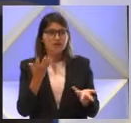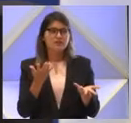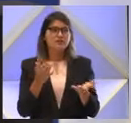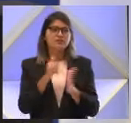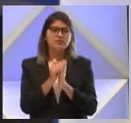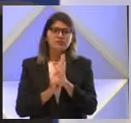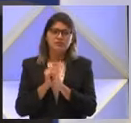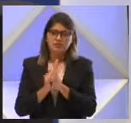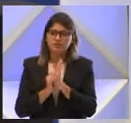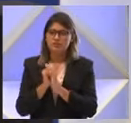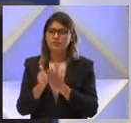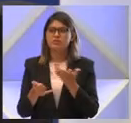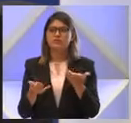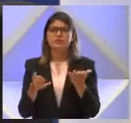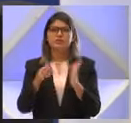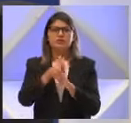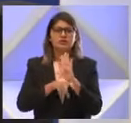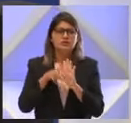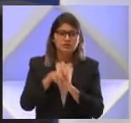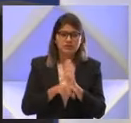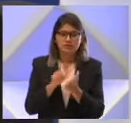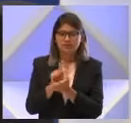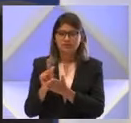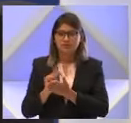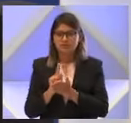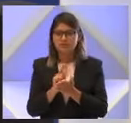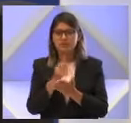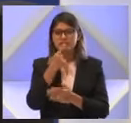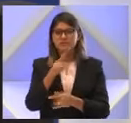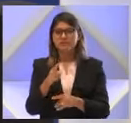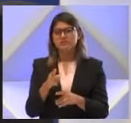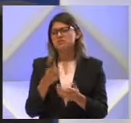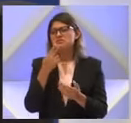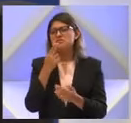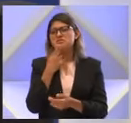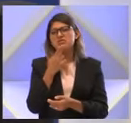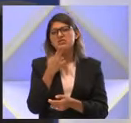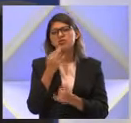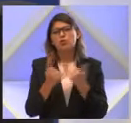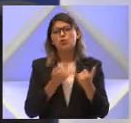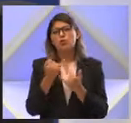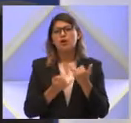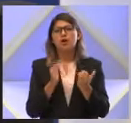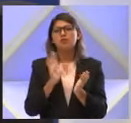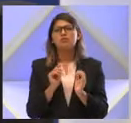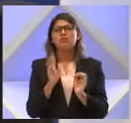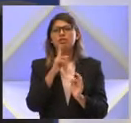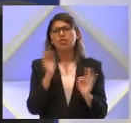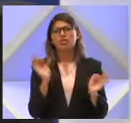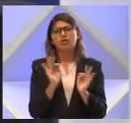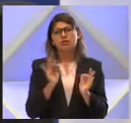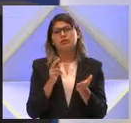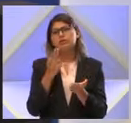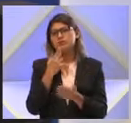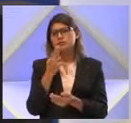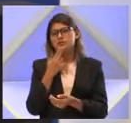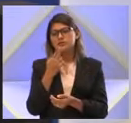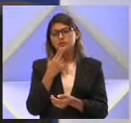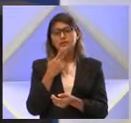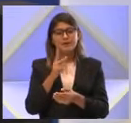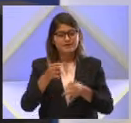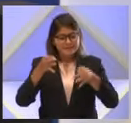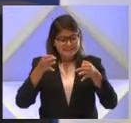sino de que se aprovechen estas herramientas para fines realmente humanos